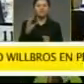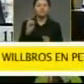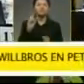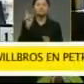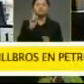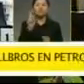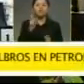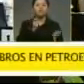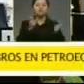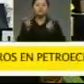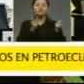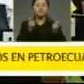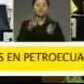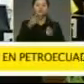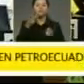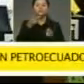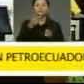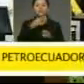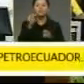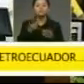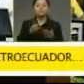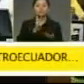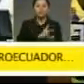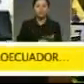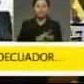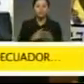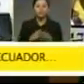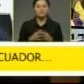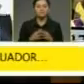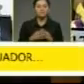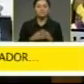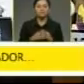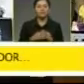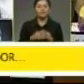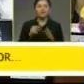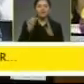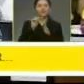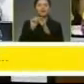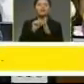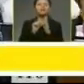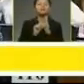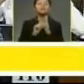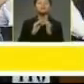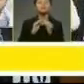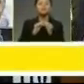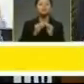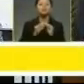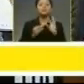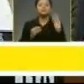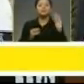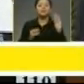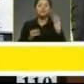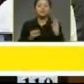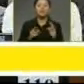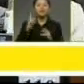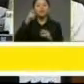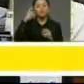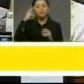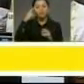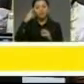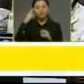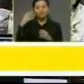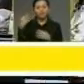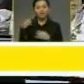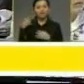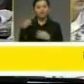ni la publicidad ni los programas. En el artículo 7 dice, el Estado garantiza la distribución equitativa